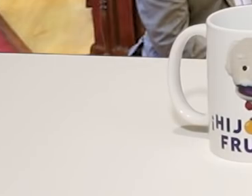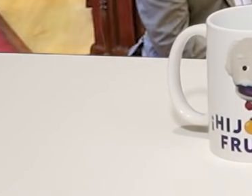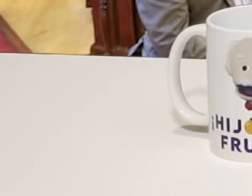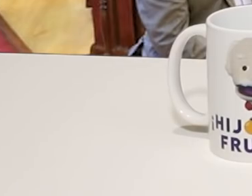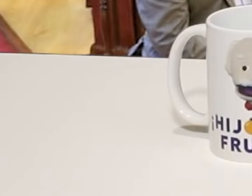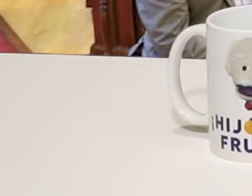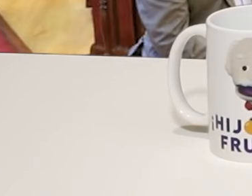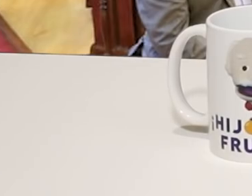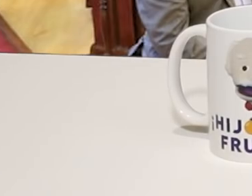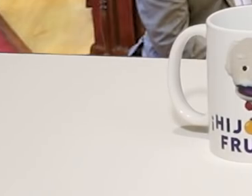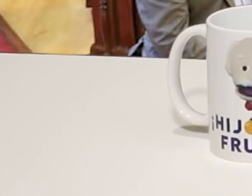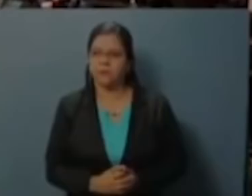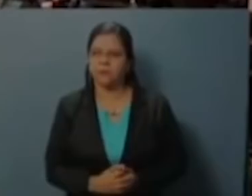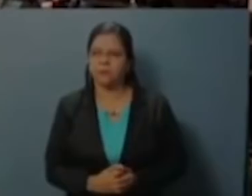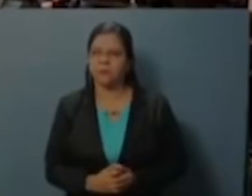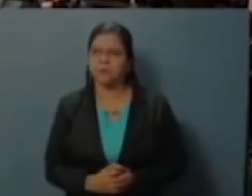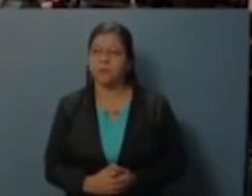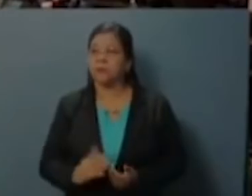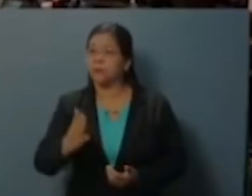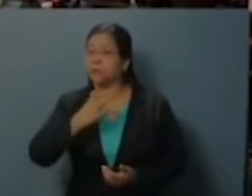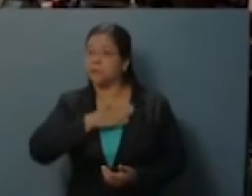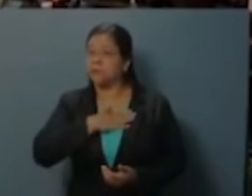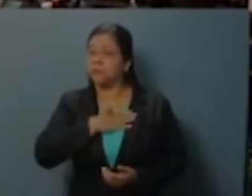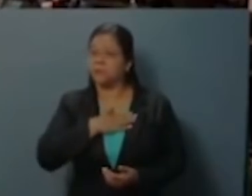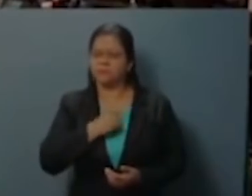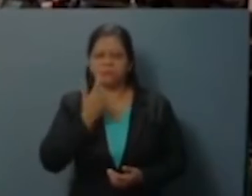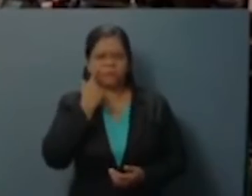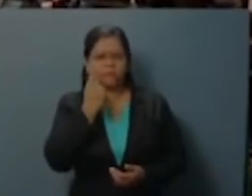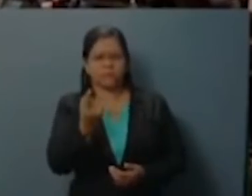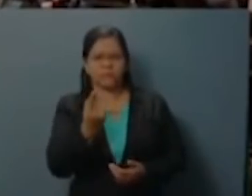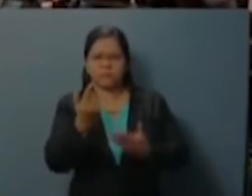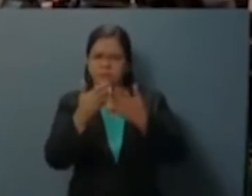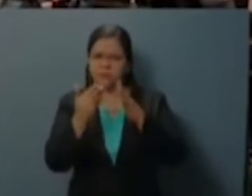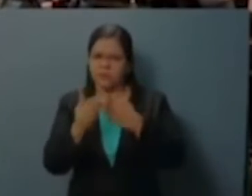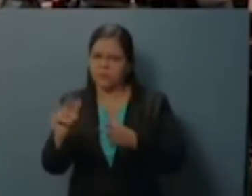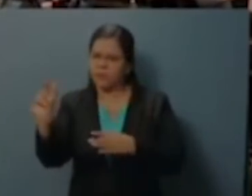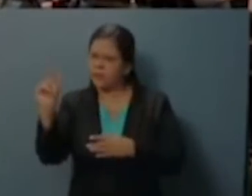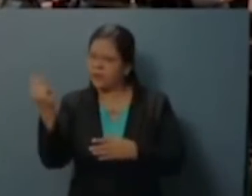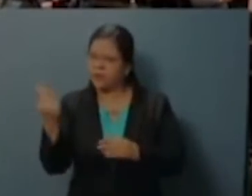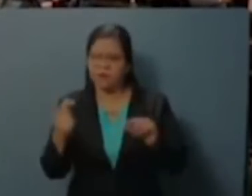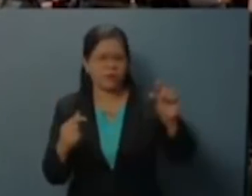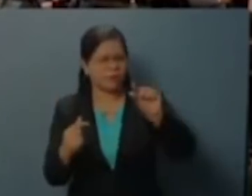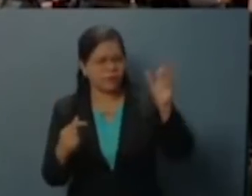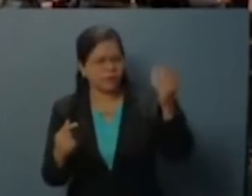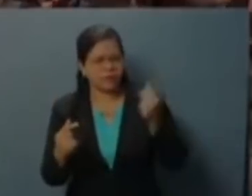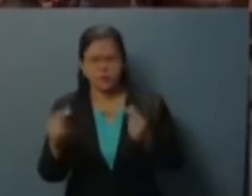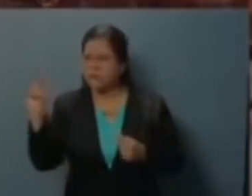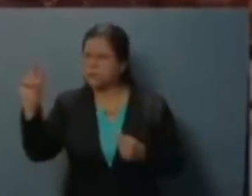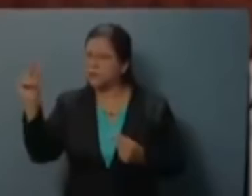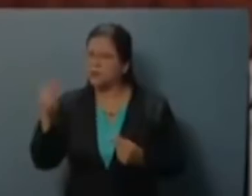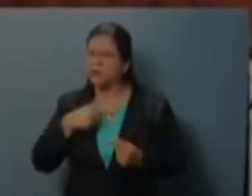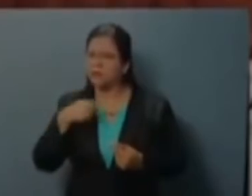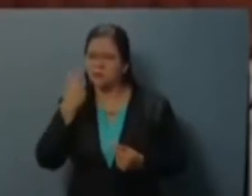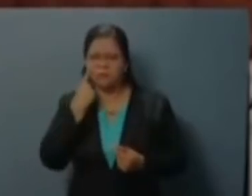con el dedo. Aplausos, por favor. Yo escucho en los diferentes préstamos que estamos ahorita